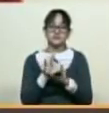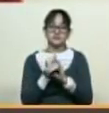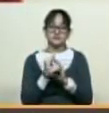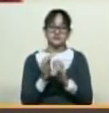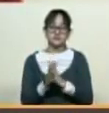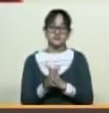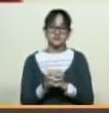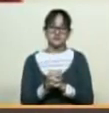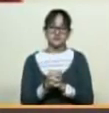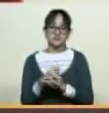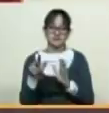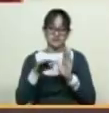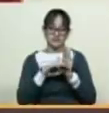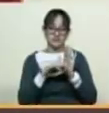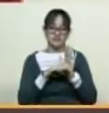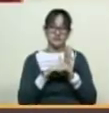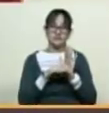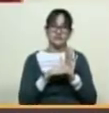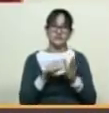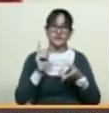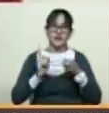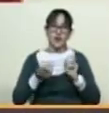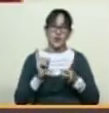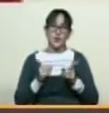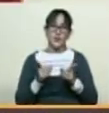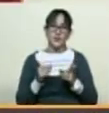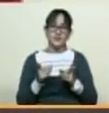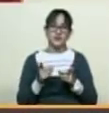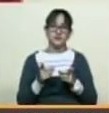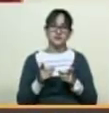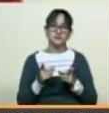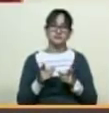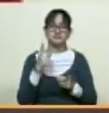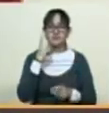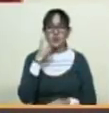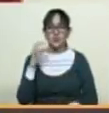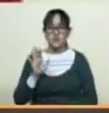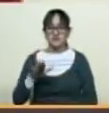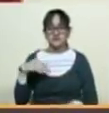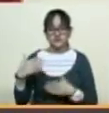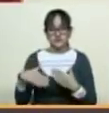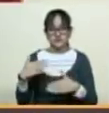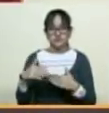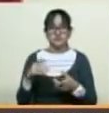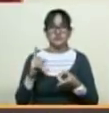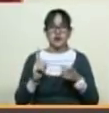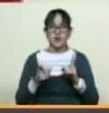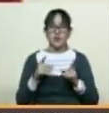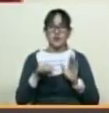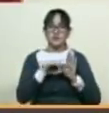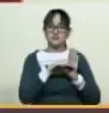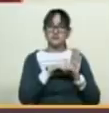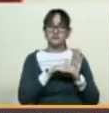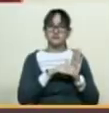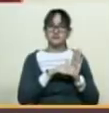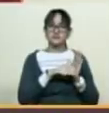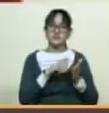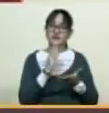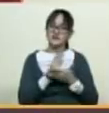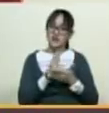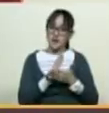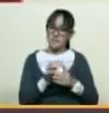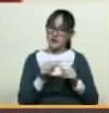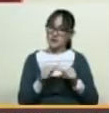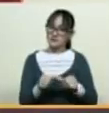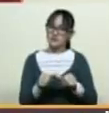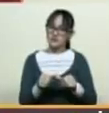transmisión. Estas son garantías, algunas de las garantías que tradicionalmente hemos dado, algunas de estas garantías que siempre han estado